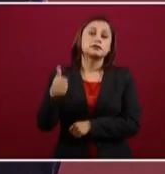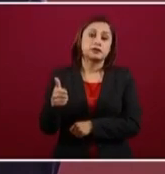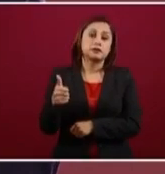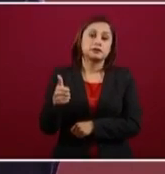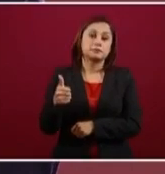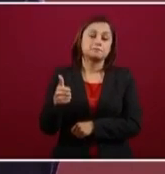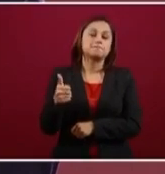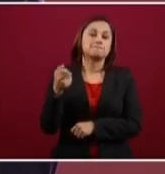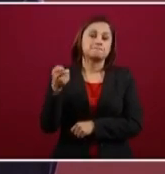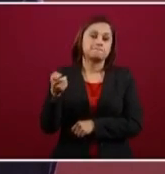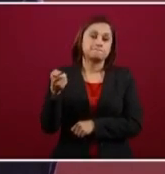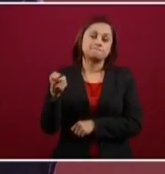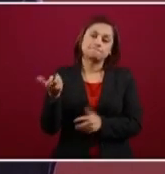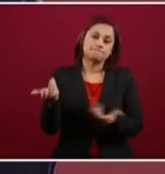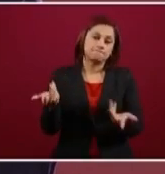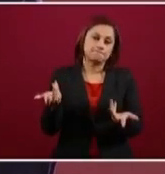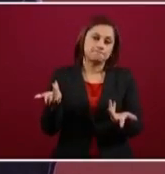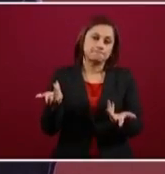fundamentalmente.